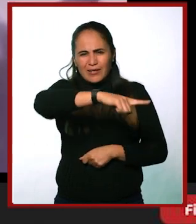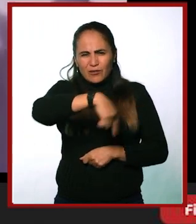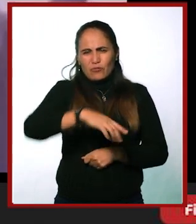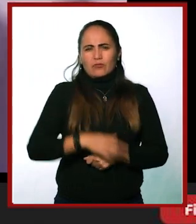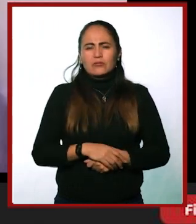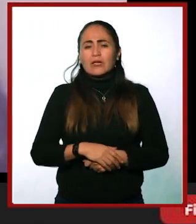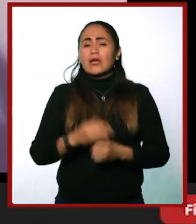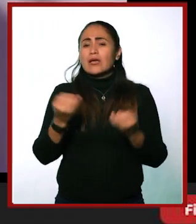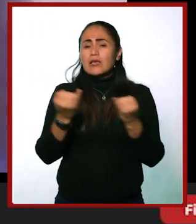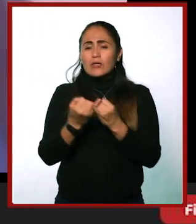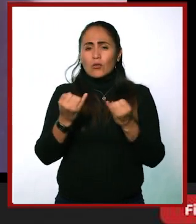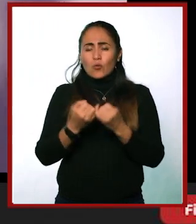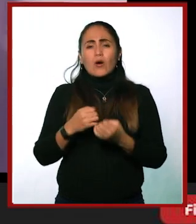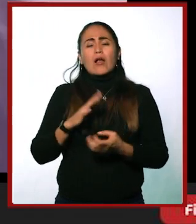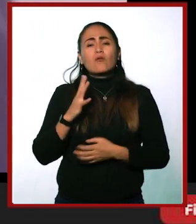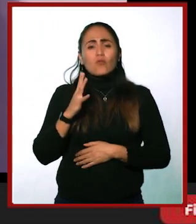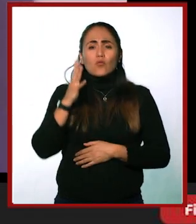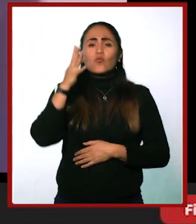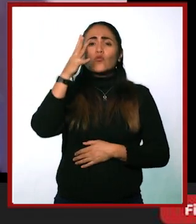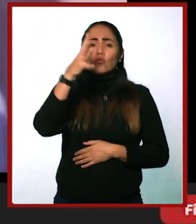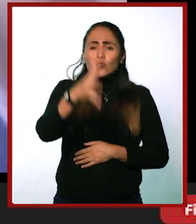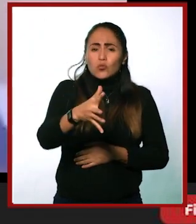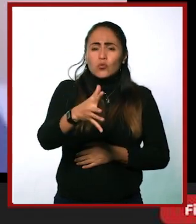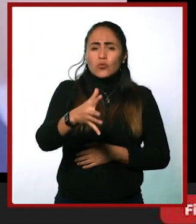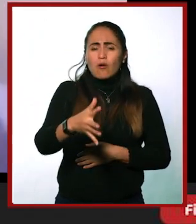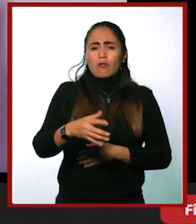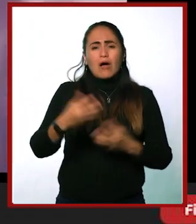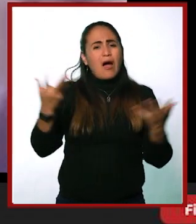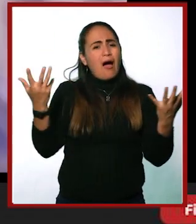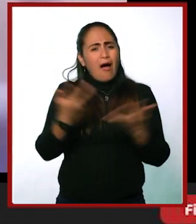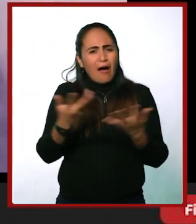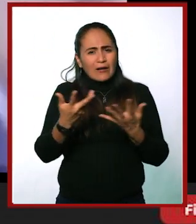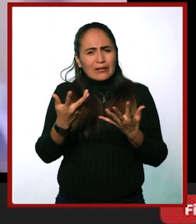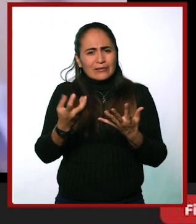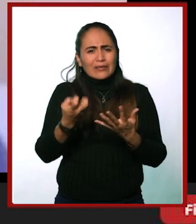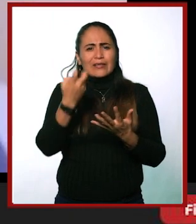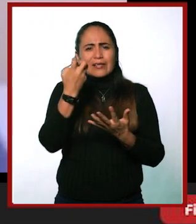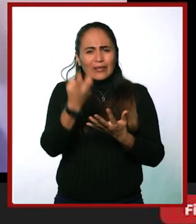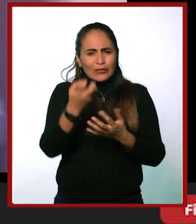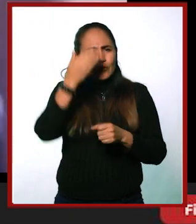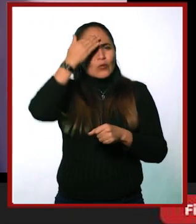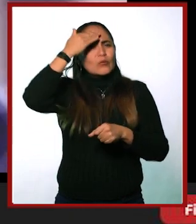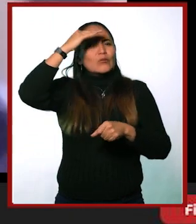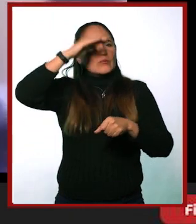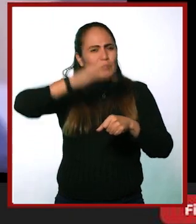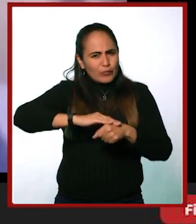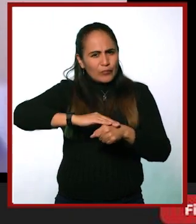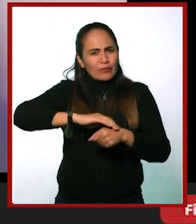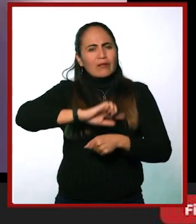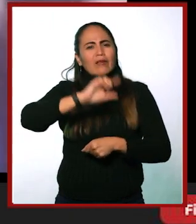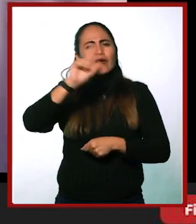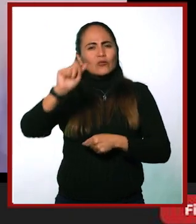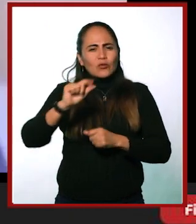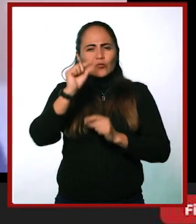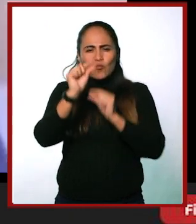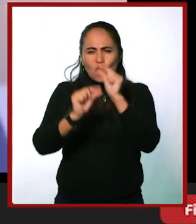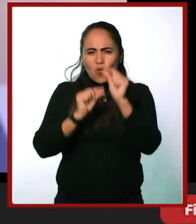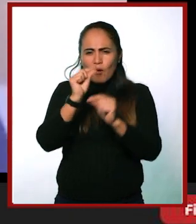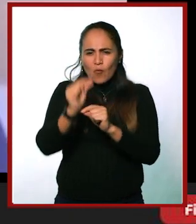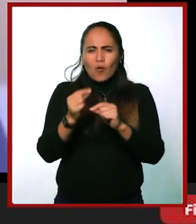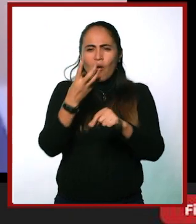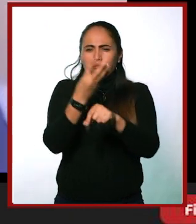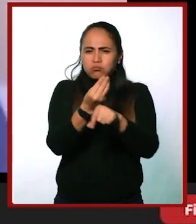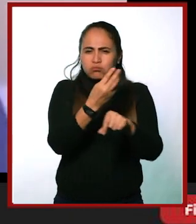queremos dejar al mundo a futuro? ¿Y cómo quieren que ese mundo se construya a